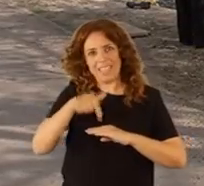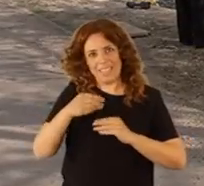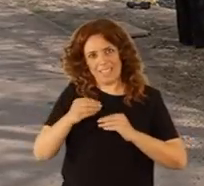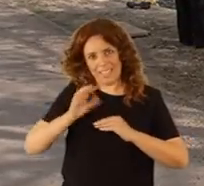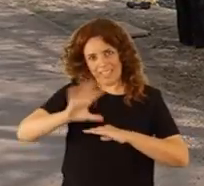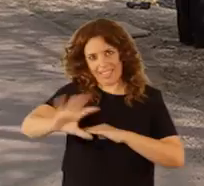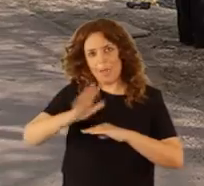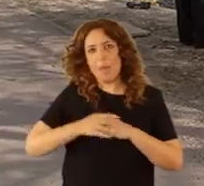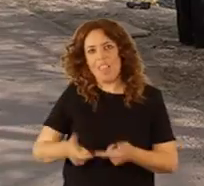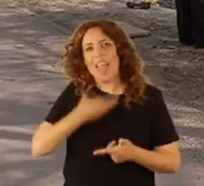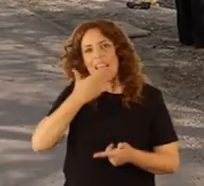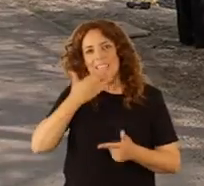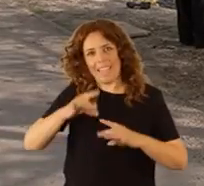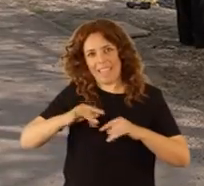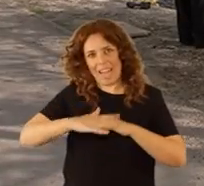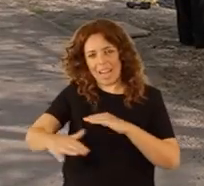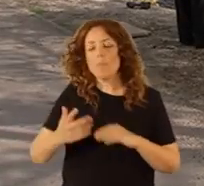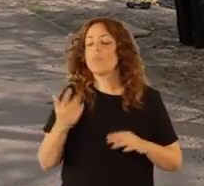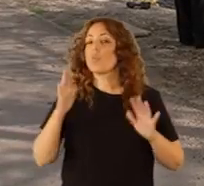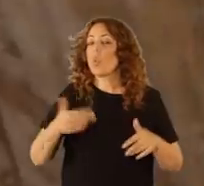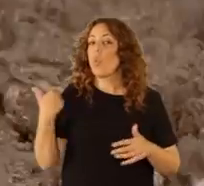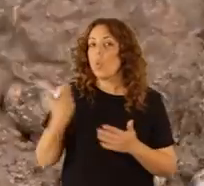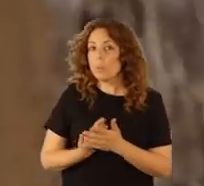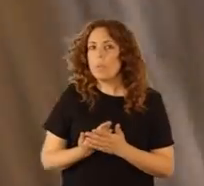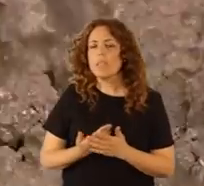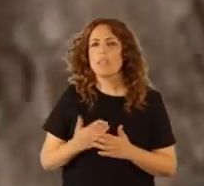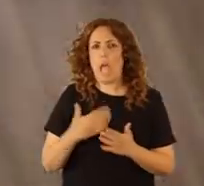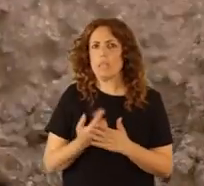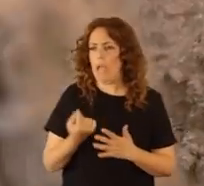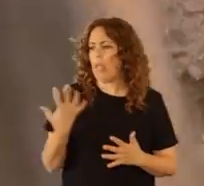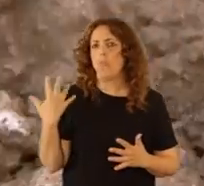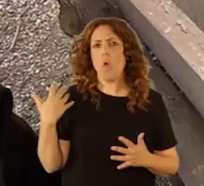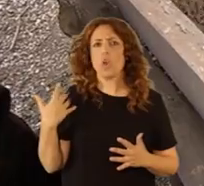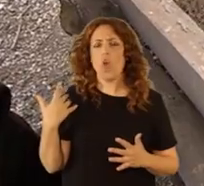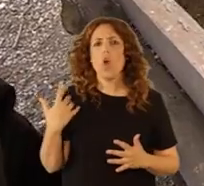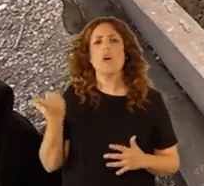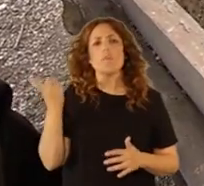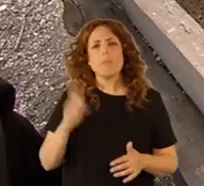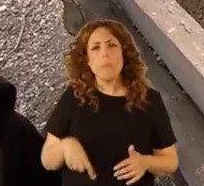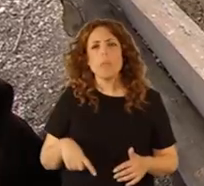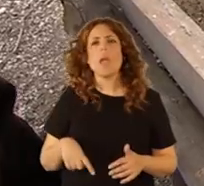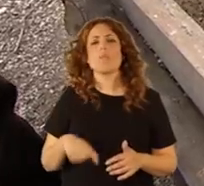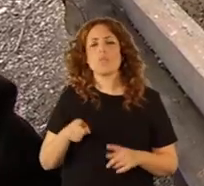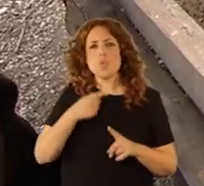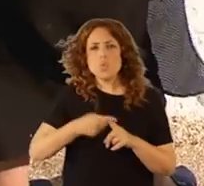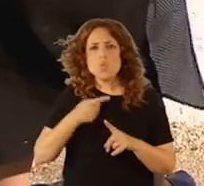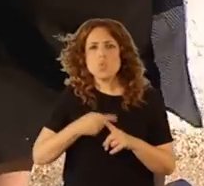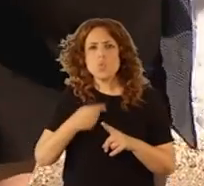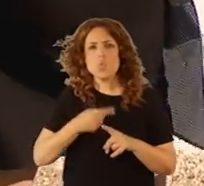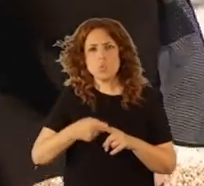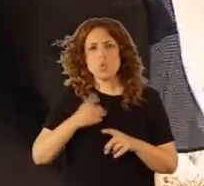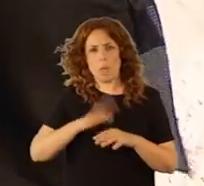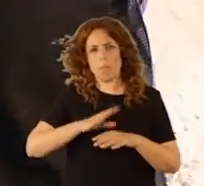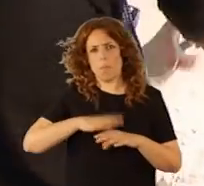eso se le llamaba calentar la tierra no Y últimamente y hasta muy muy recientemente pues se ha utilizado para